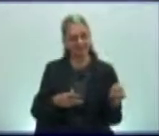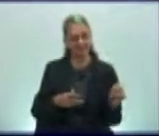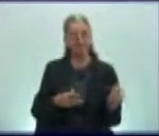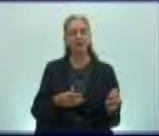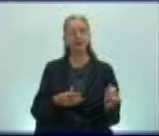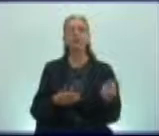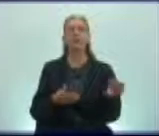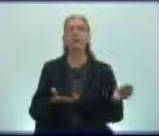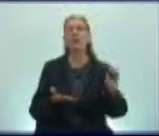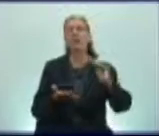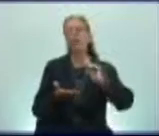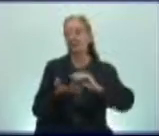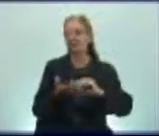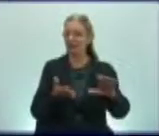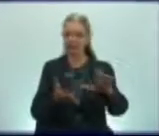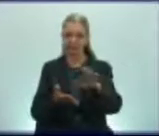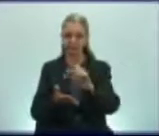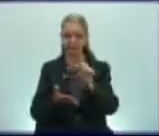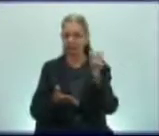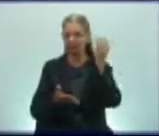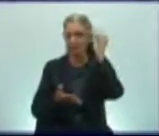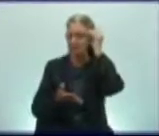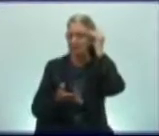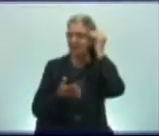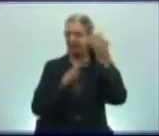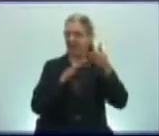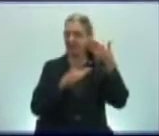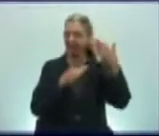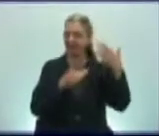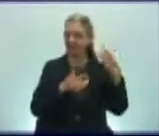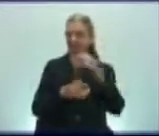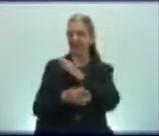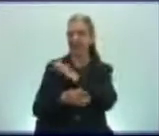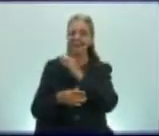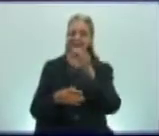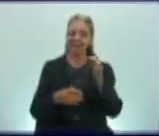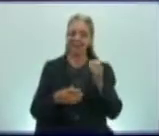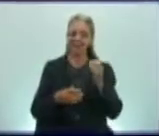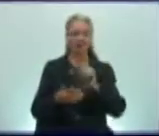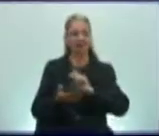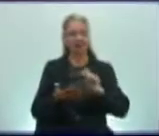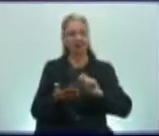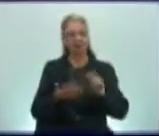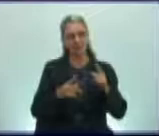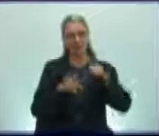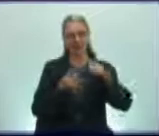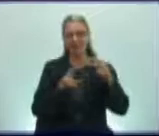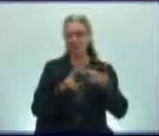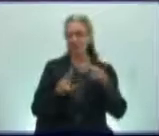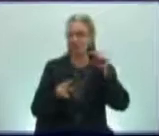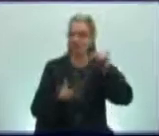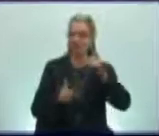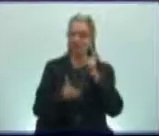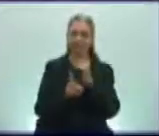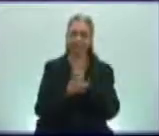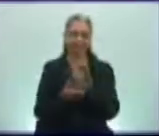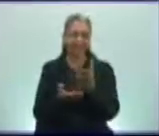estemos aplicando todos estos conocimientos. Los invito entonces a copiar el tema del encuentro de hoy.